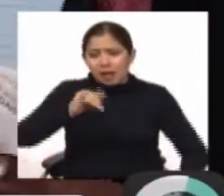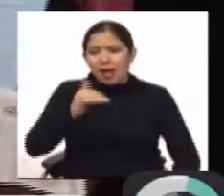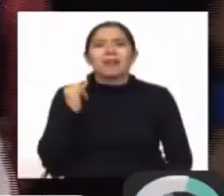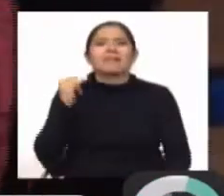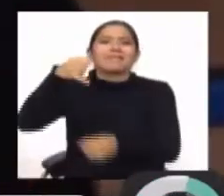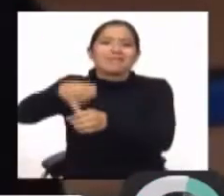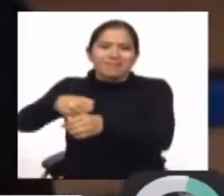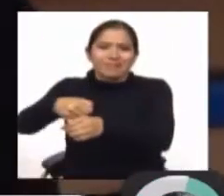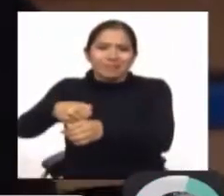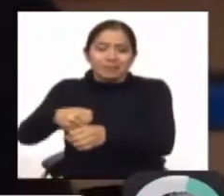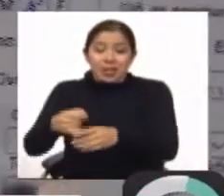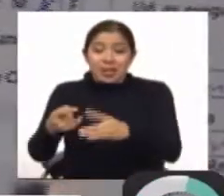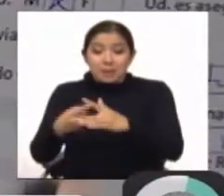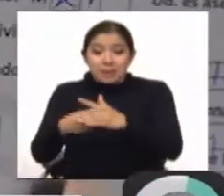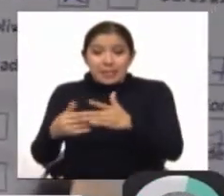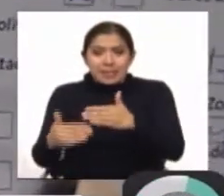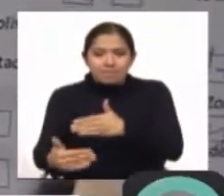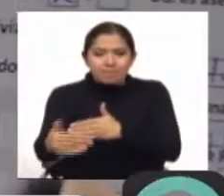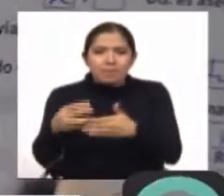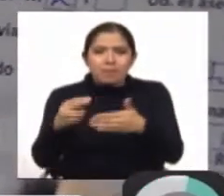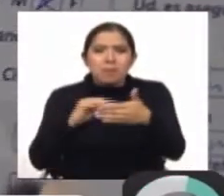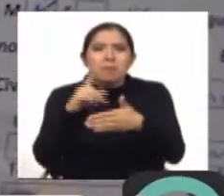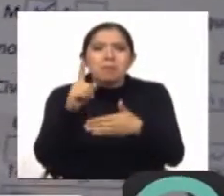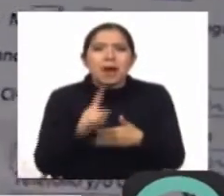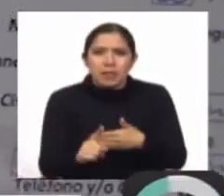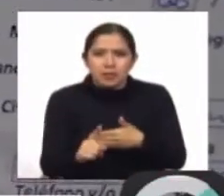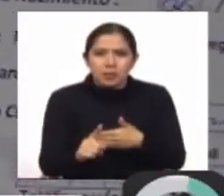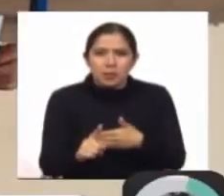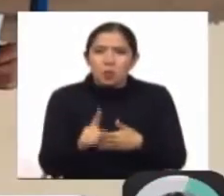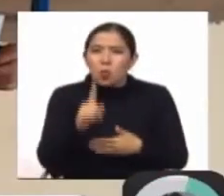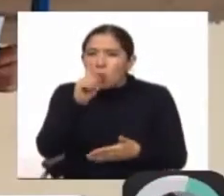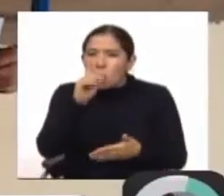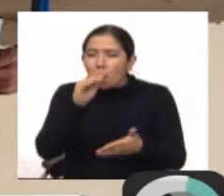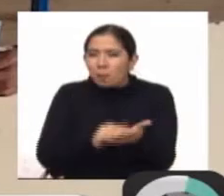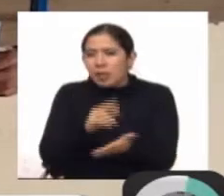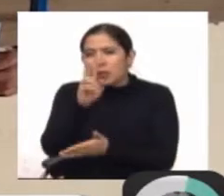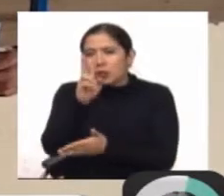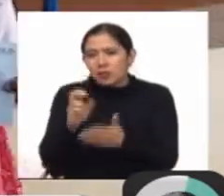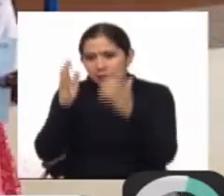marzo arrancará el servicio gratuito con 1.200 prestaciones, entre ellas